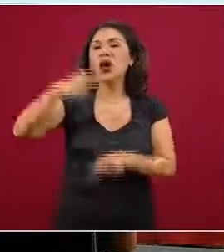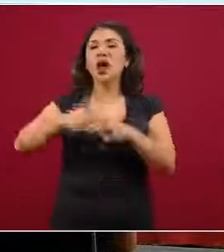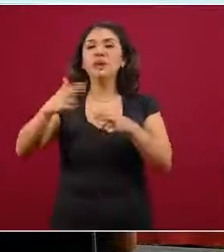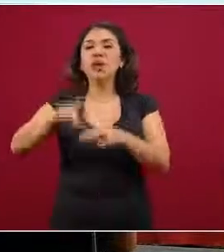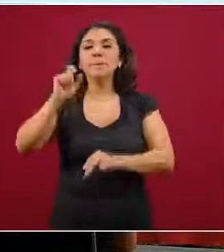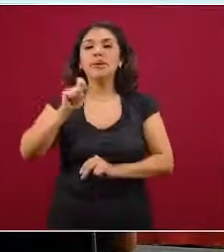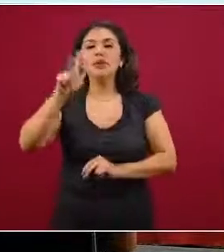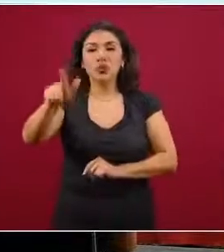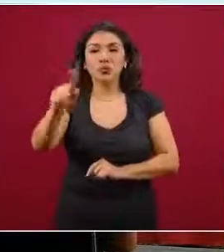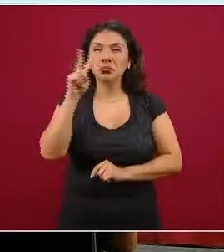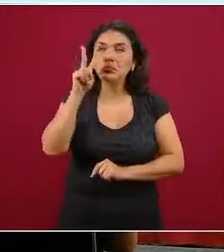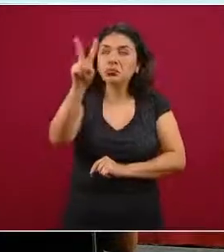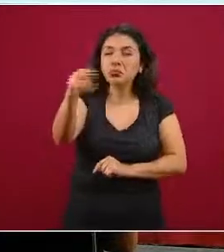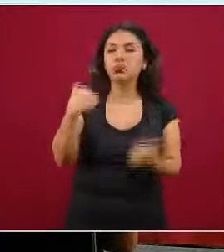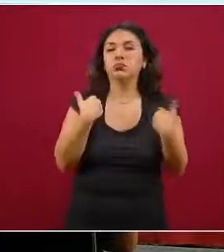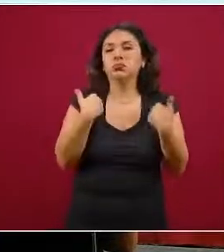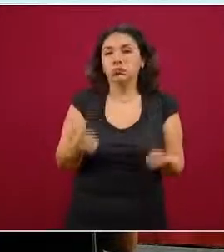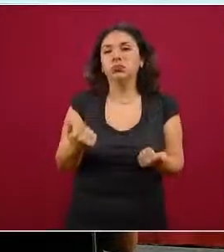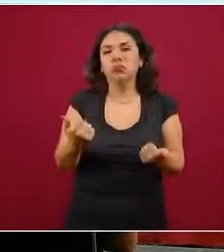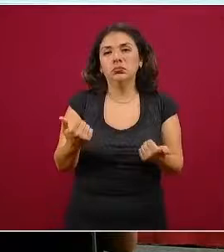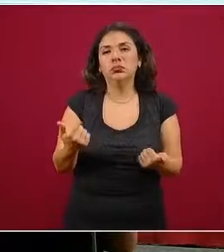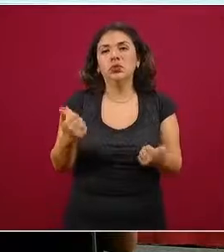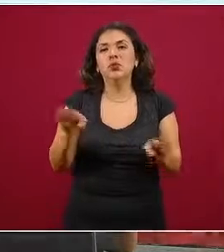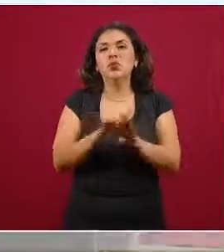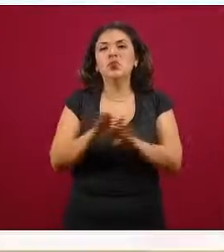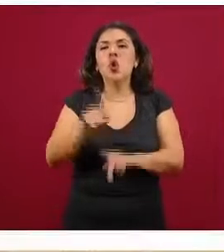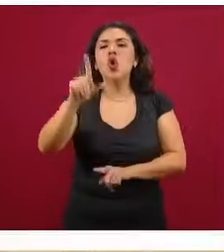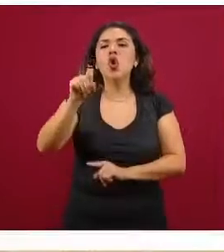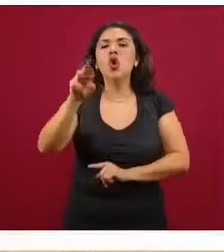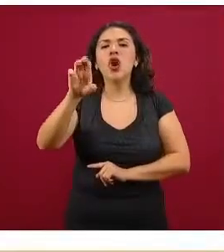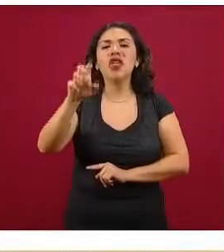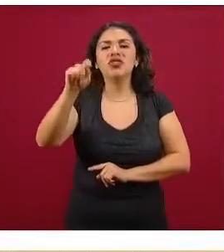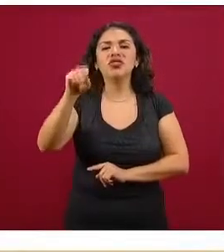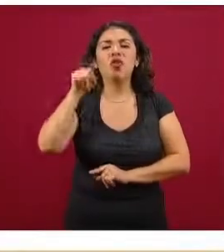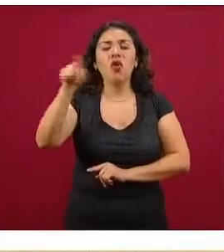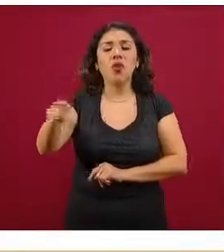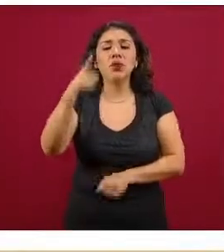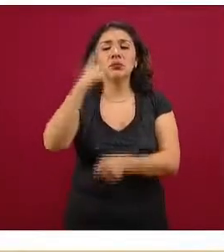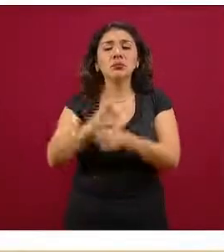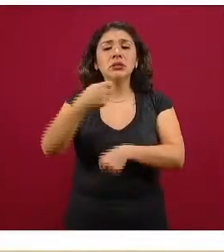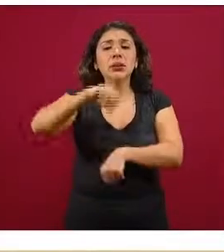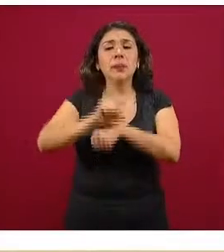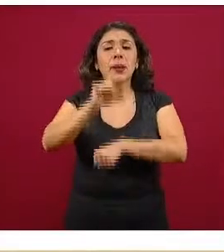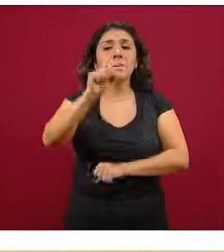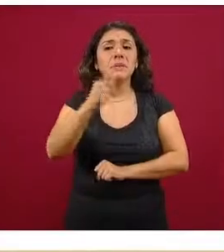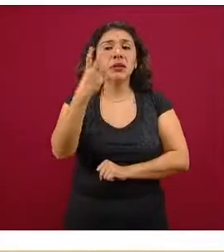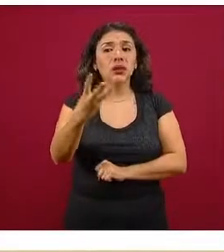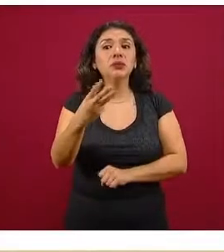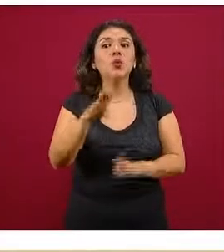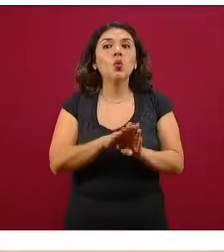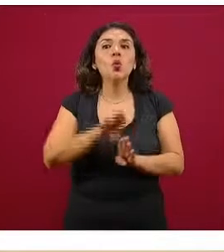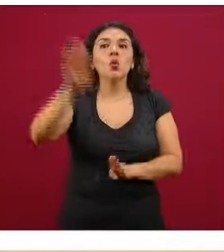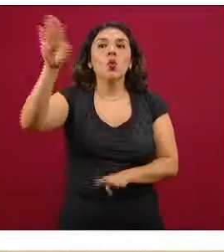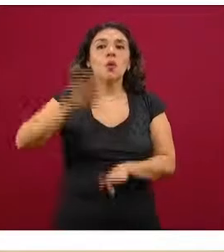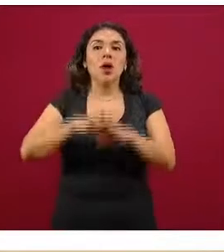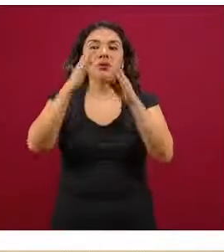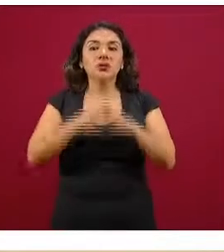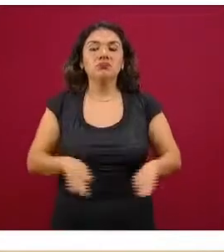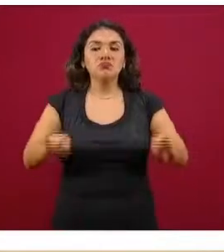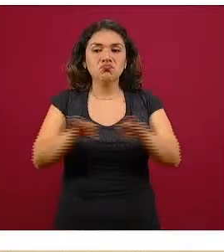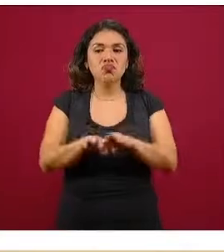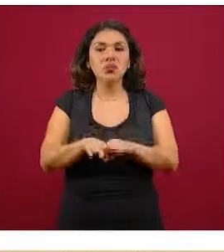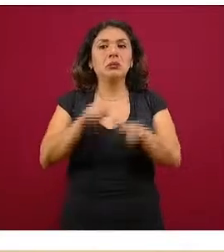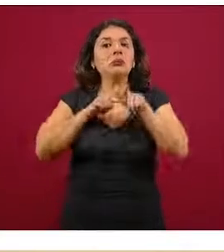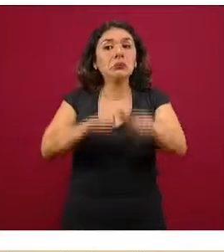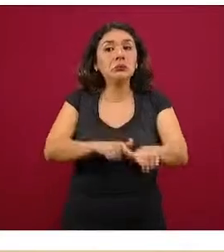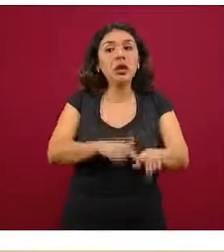Es visualmente apreciable que Loreto es la que en la semana 23 tuvo este escalamiento importante, que